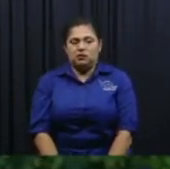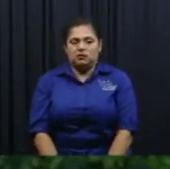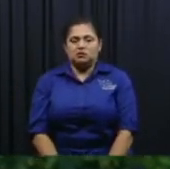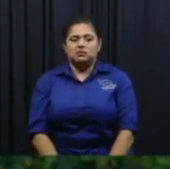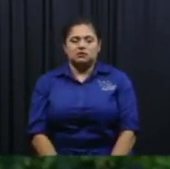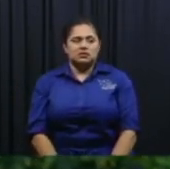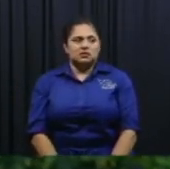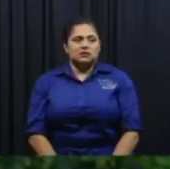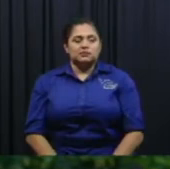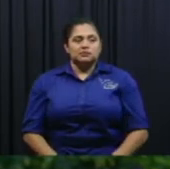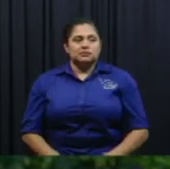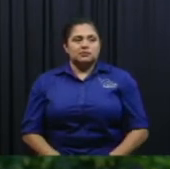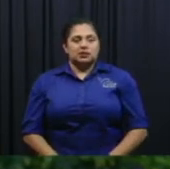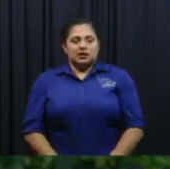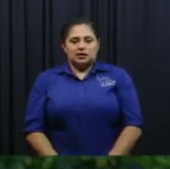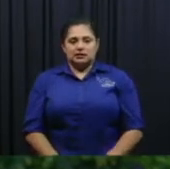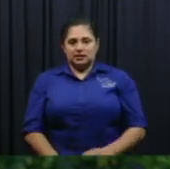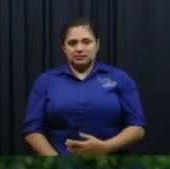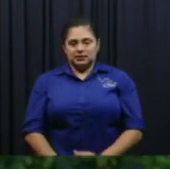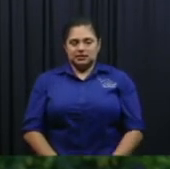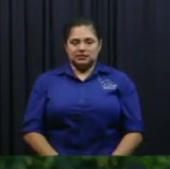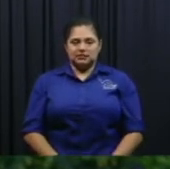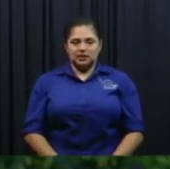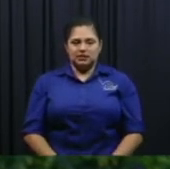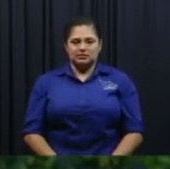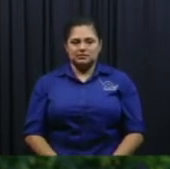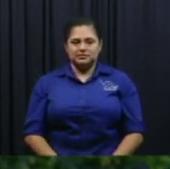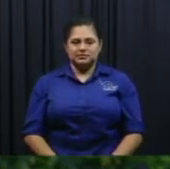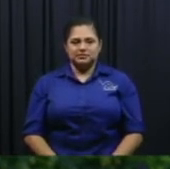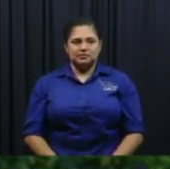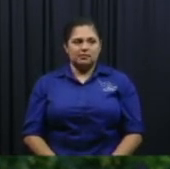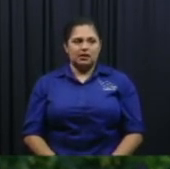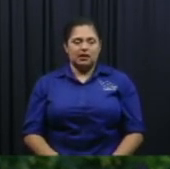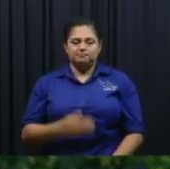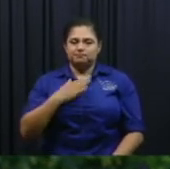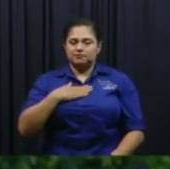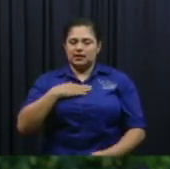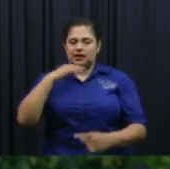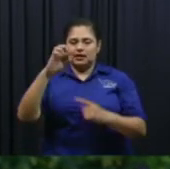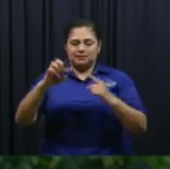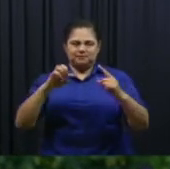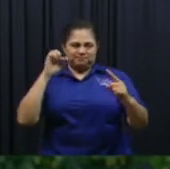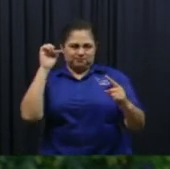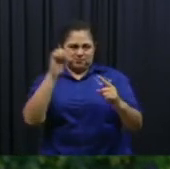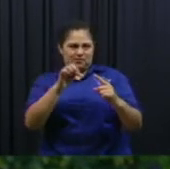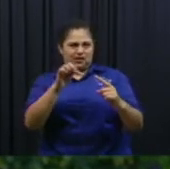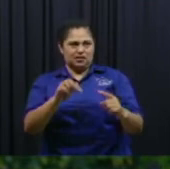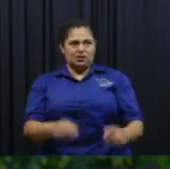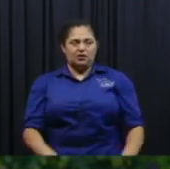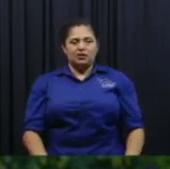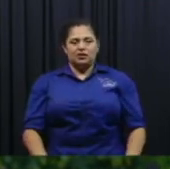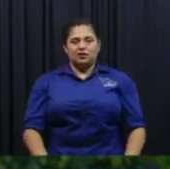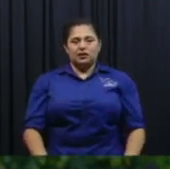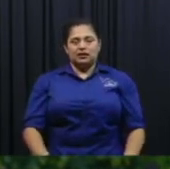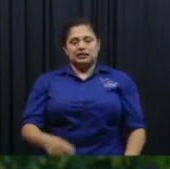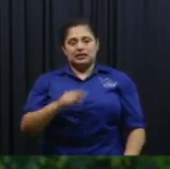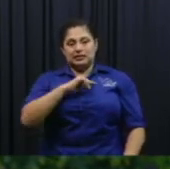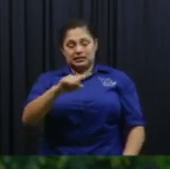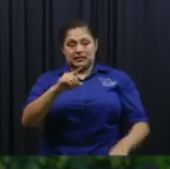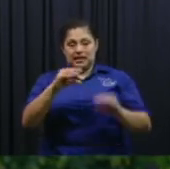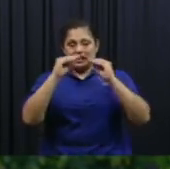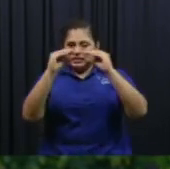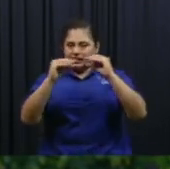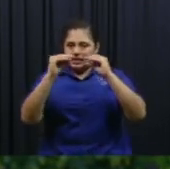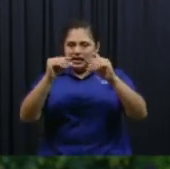Híjole eso no saca muchos amenes ni es mi propósito andar sacando amenes es enseñar la